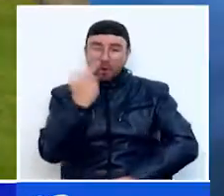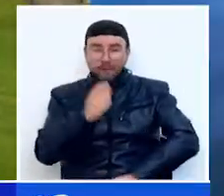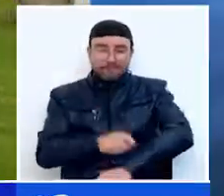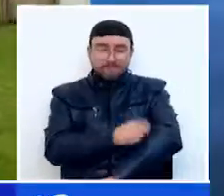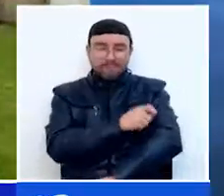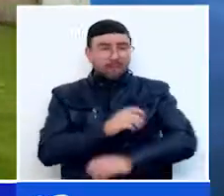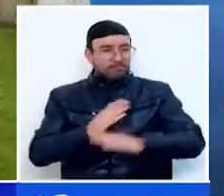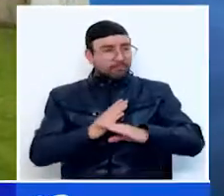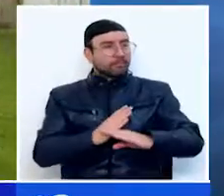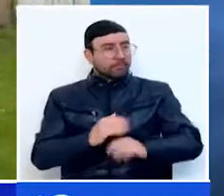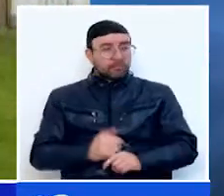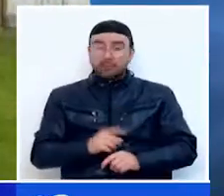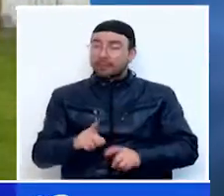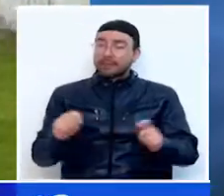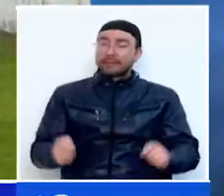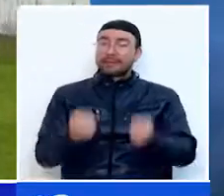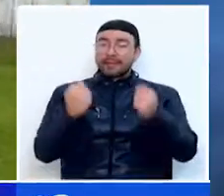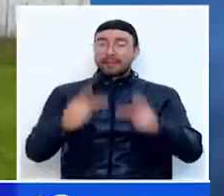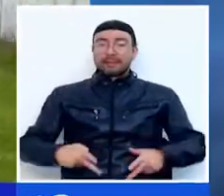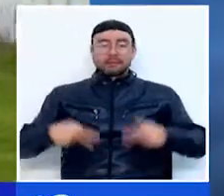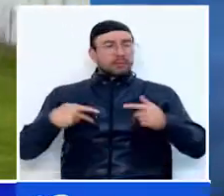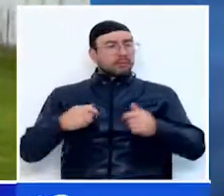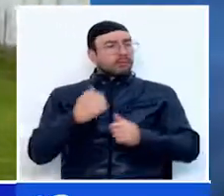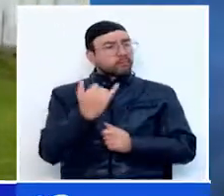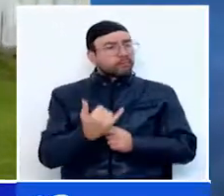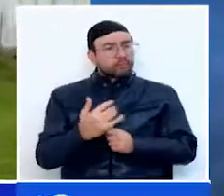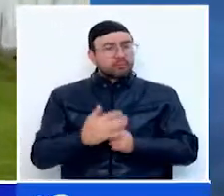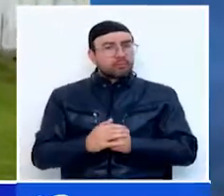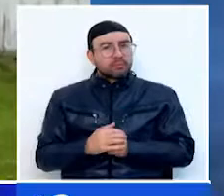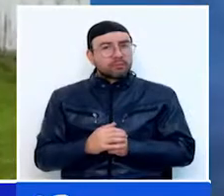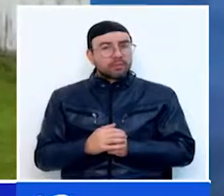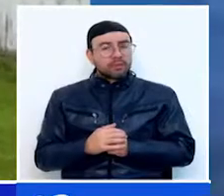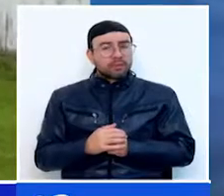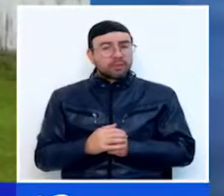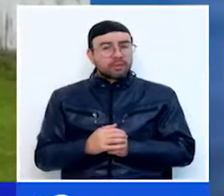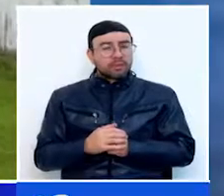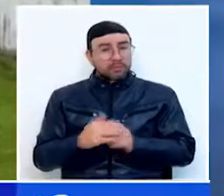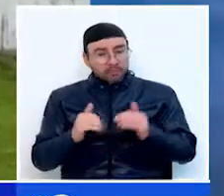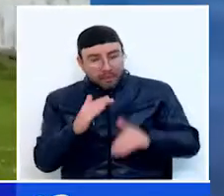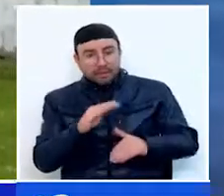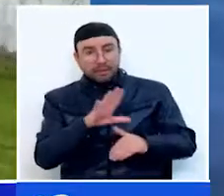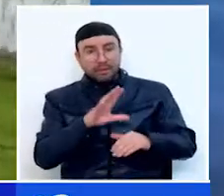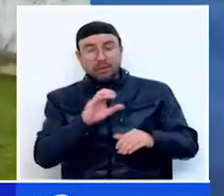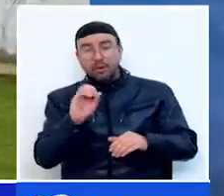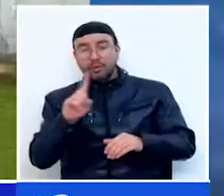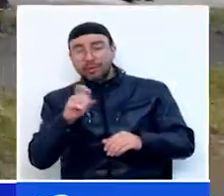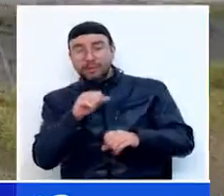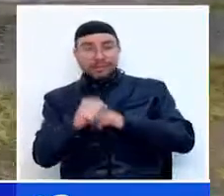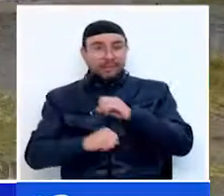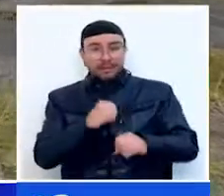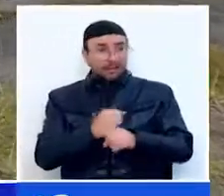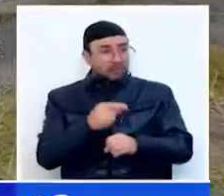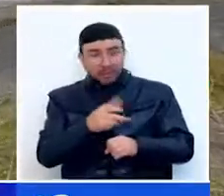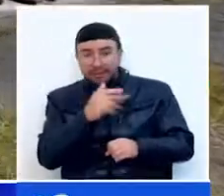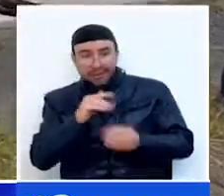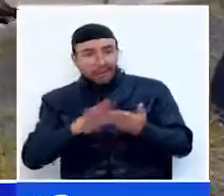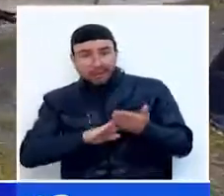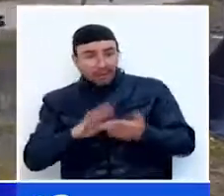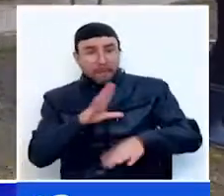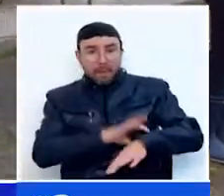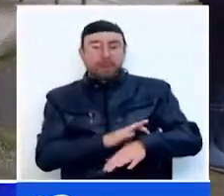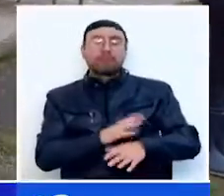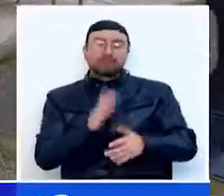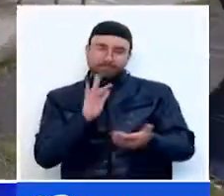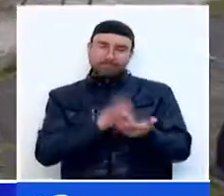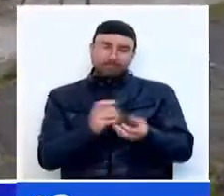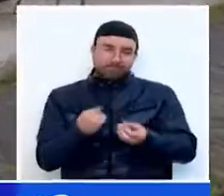Estamos salvando vidas a través de la telemedicina a personas que por más de 5 o 6 años no recibían un tratamiento médico. La ruta de la telemedicina